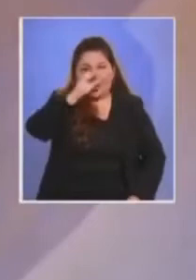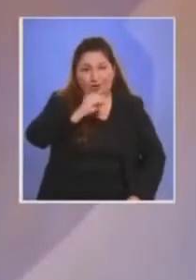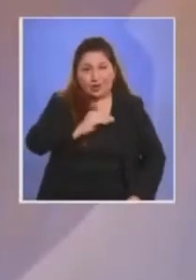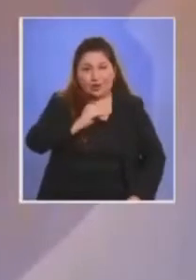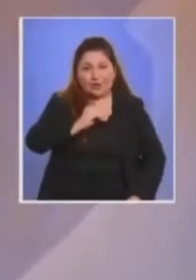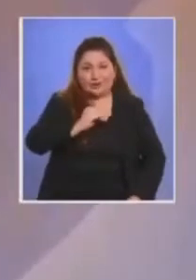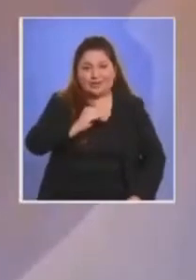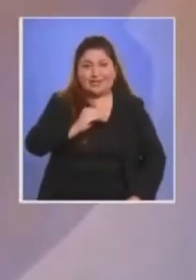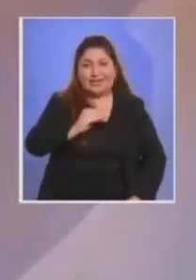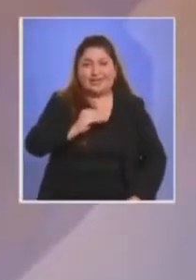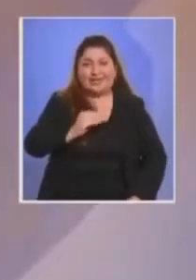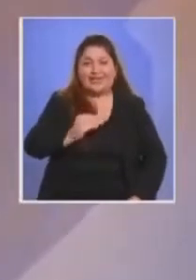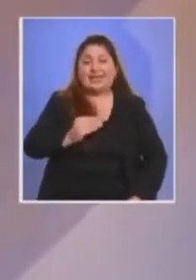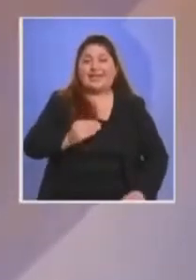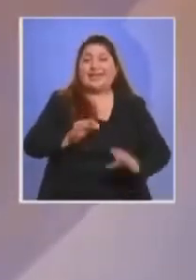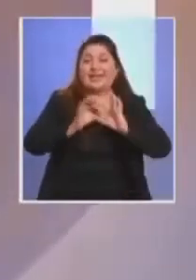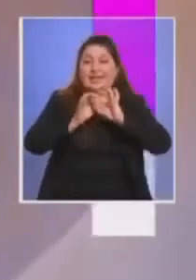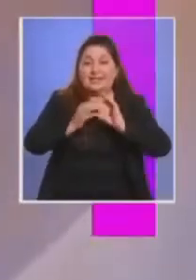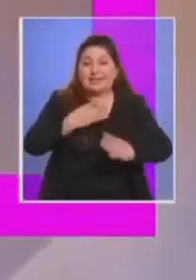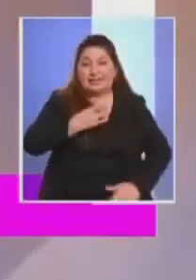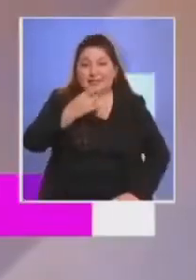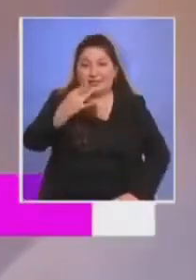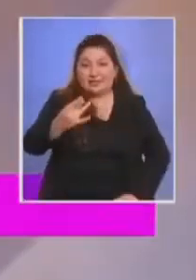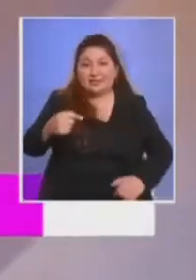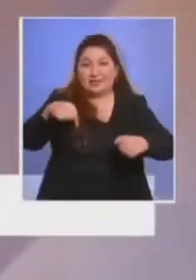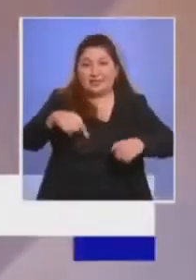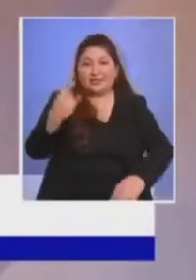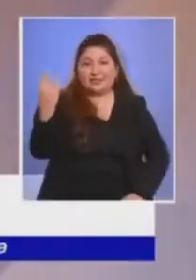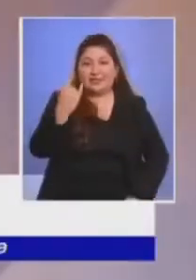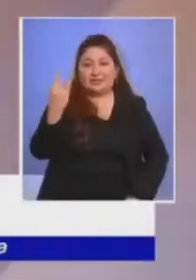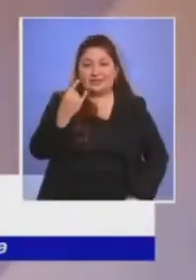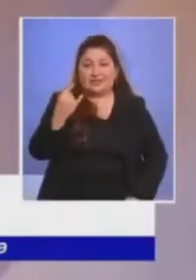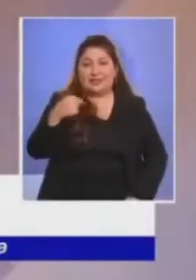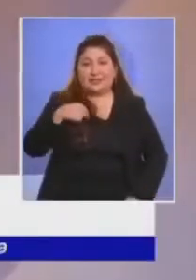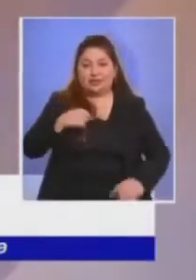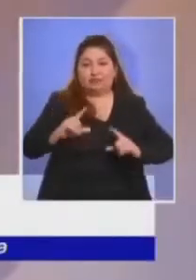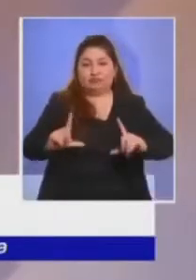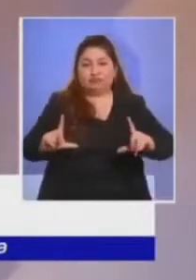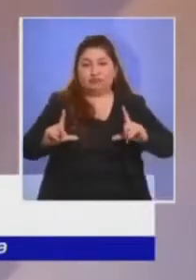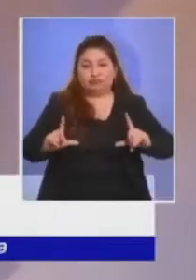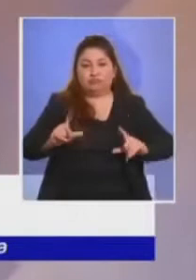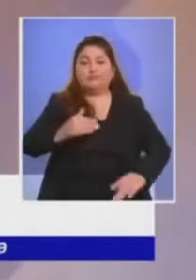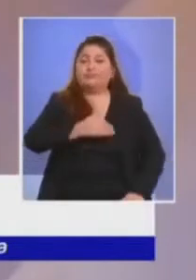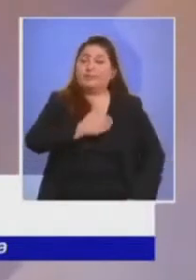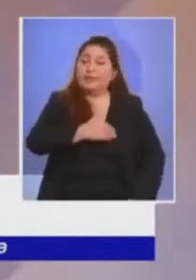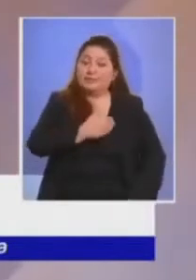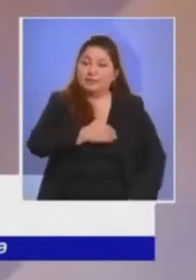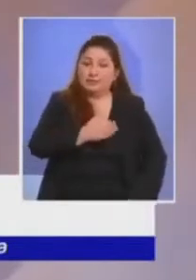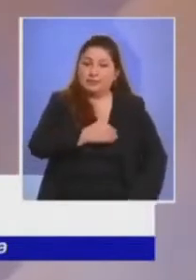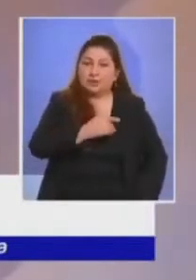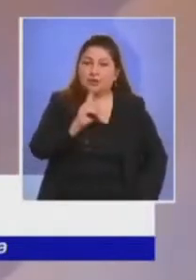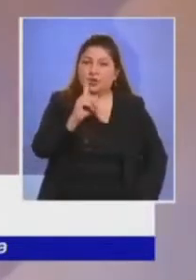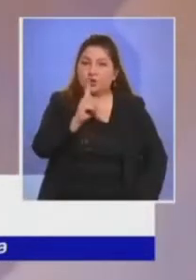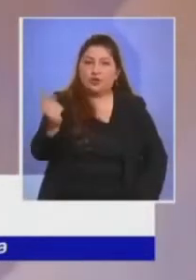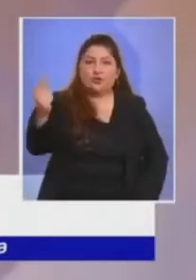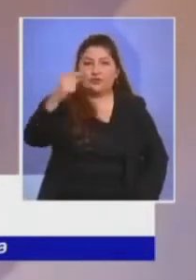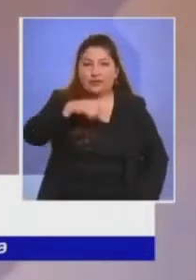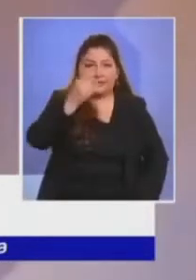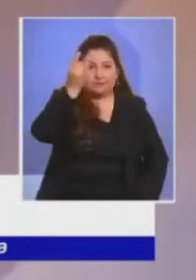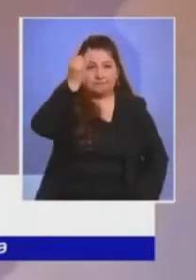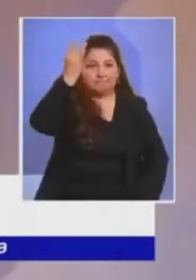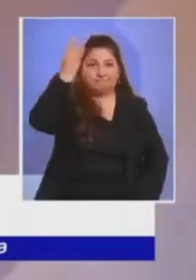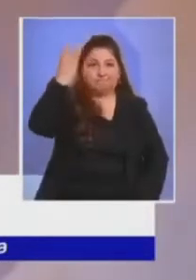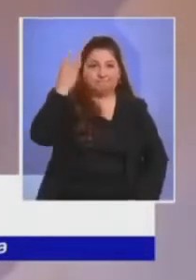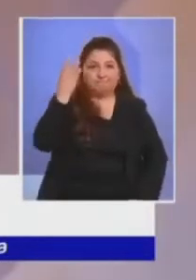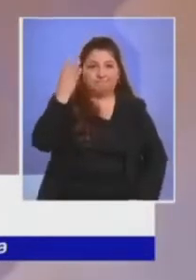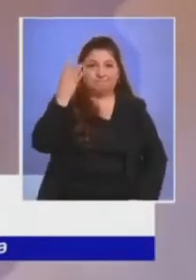titulé. Lamento primero la ausencia de José Antonio Kast, a quien, junto al diputado Boric, la encuestadora de Sebastián